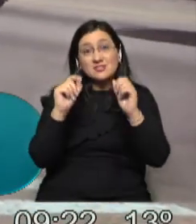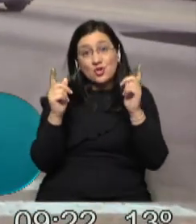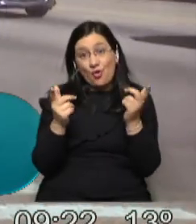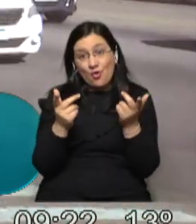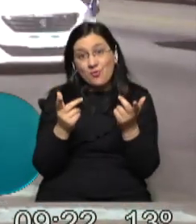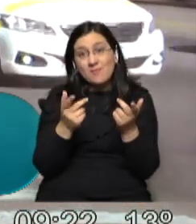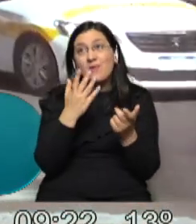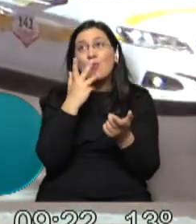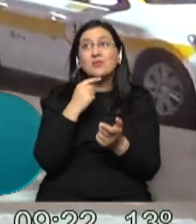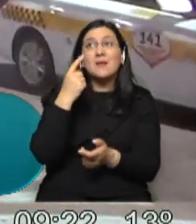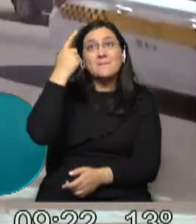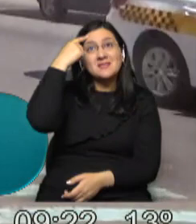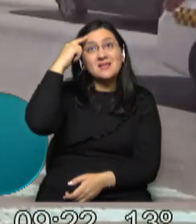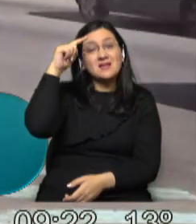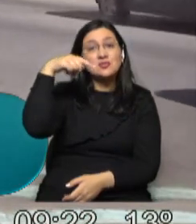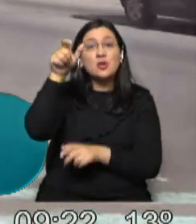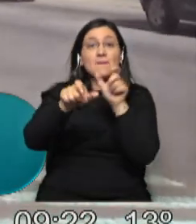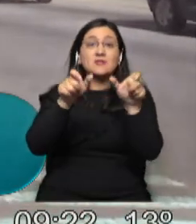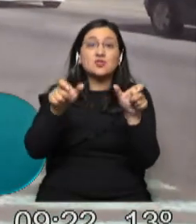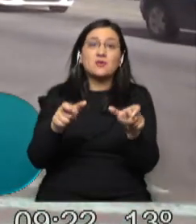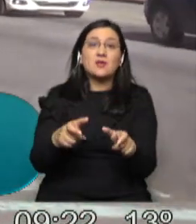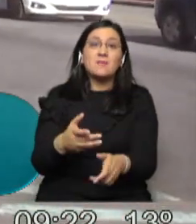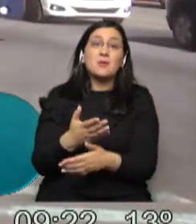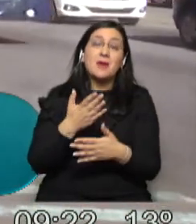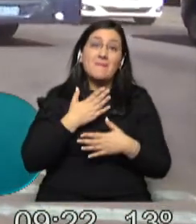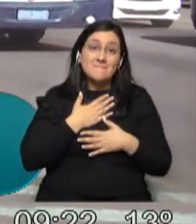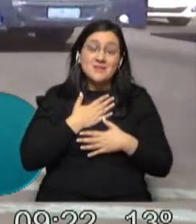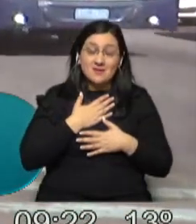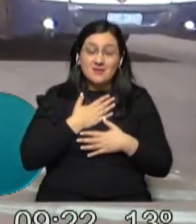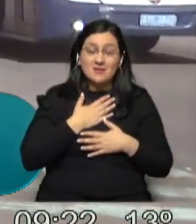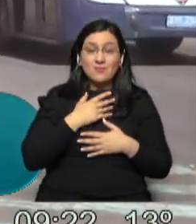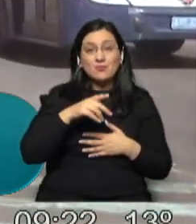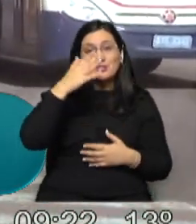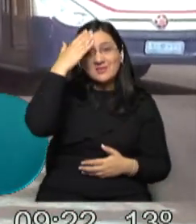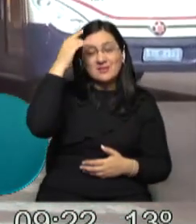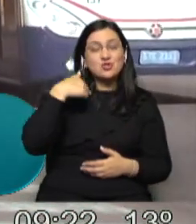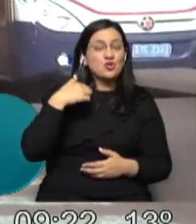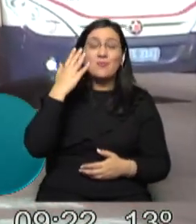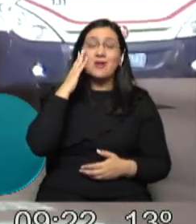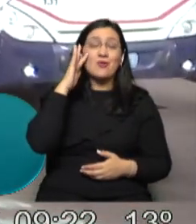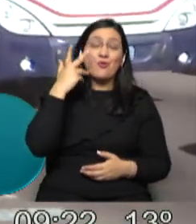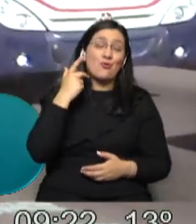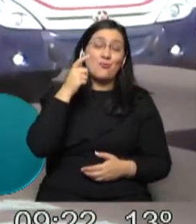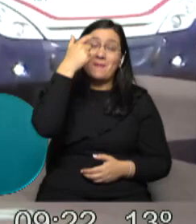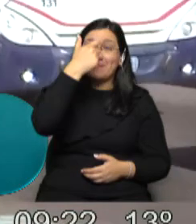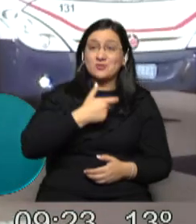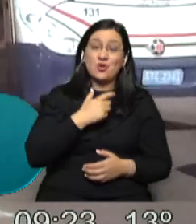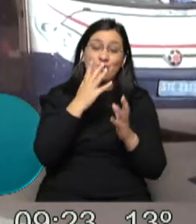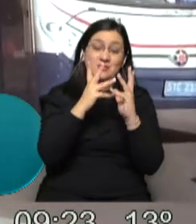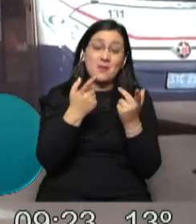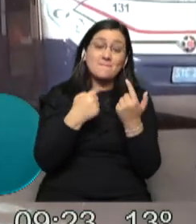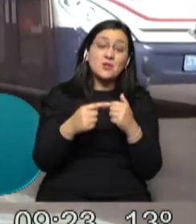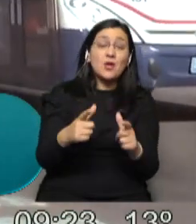nada, pensar en el otro, en la otra, pero... Para mí mismo, Fito, vos sabés que no me reconozco como una persona organizada, aunque